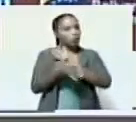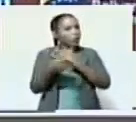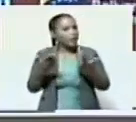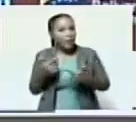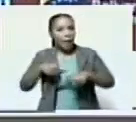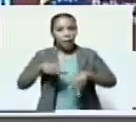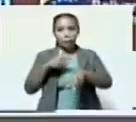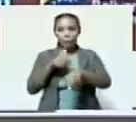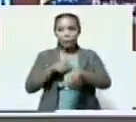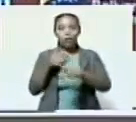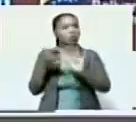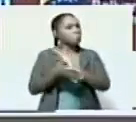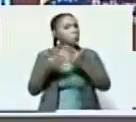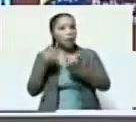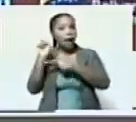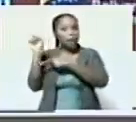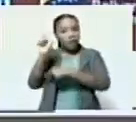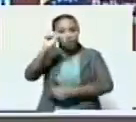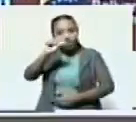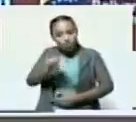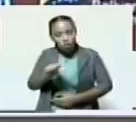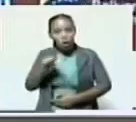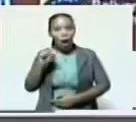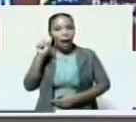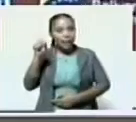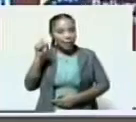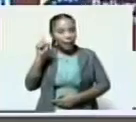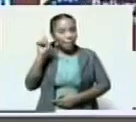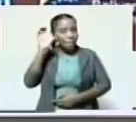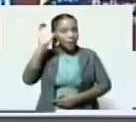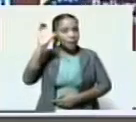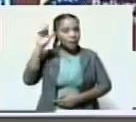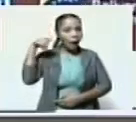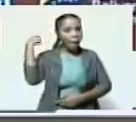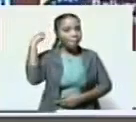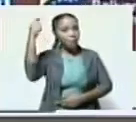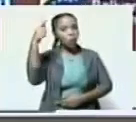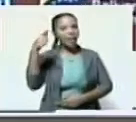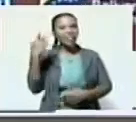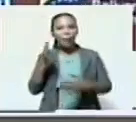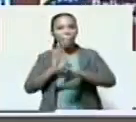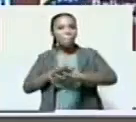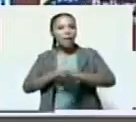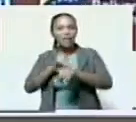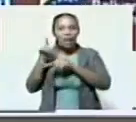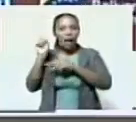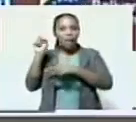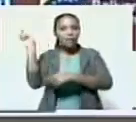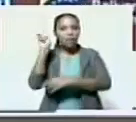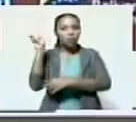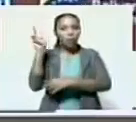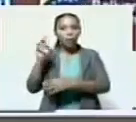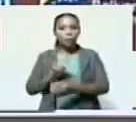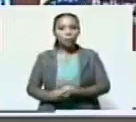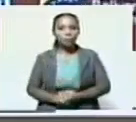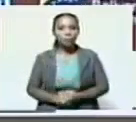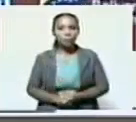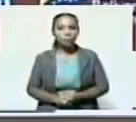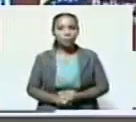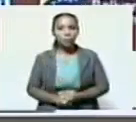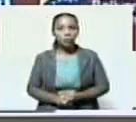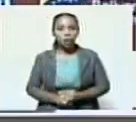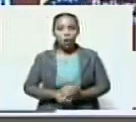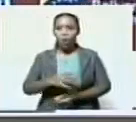estos momentos, sobre todo allá en el sur del país, en Apure. ¿Qué está pasando? ¿Qué pasa en Venezuela?